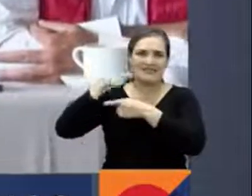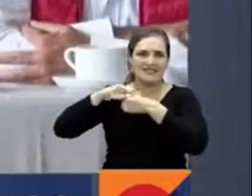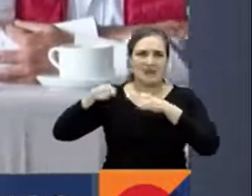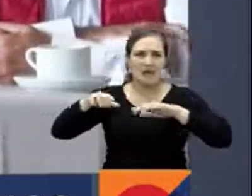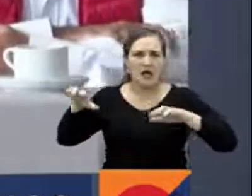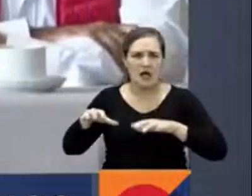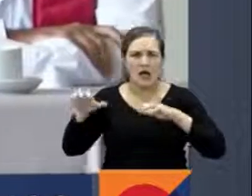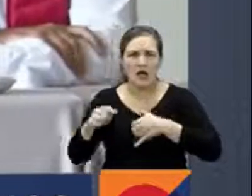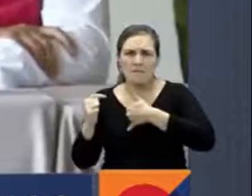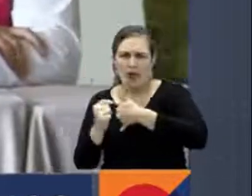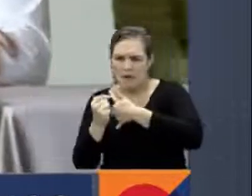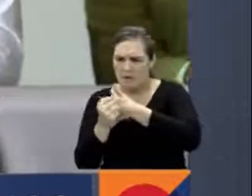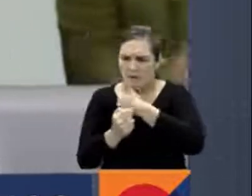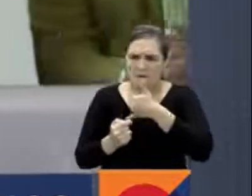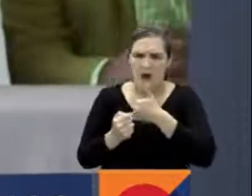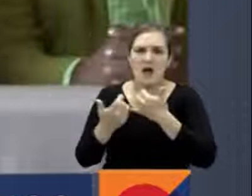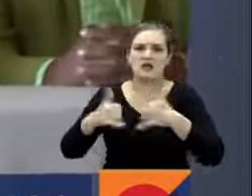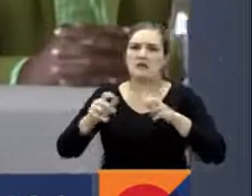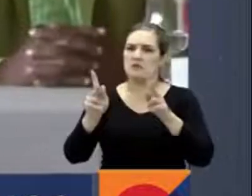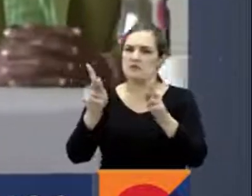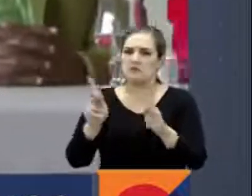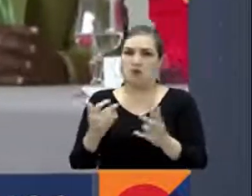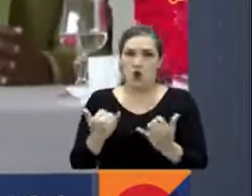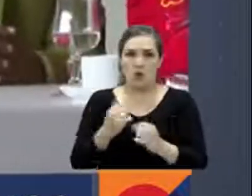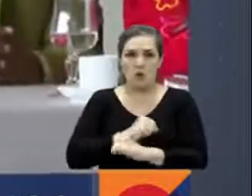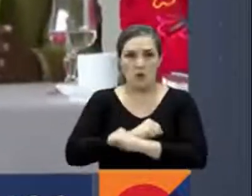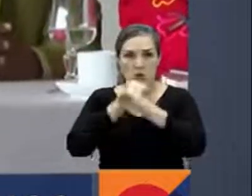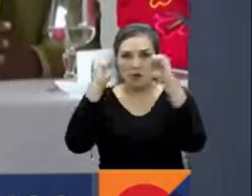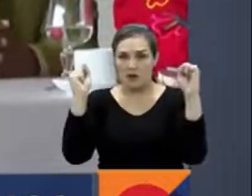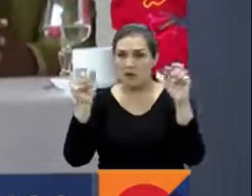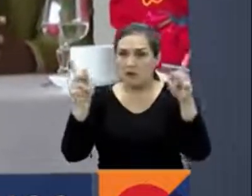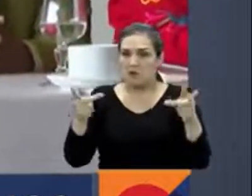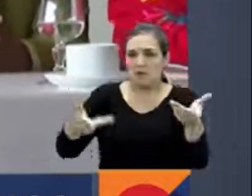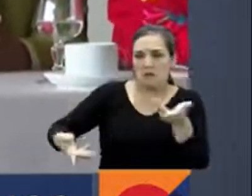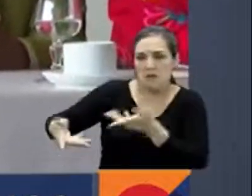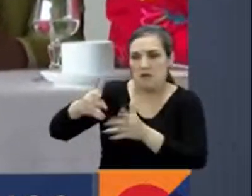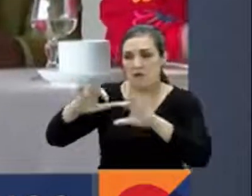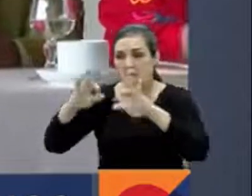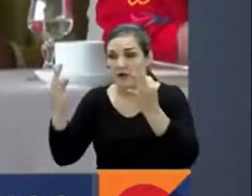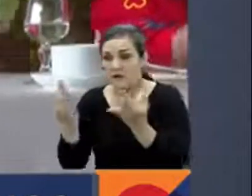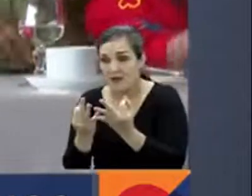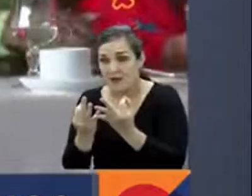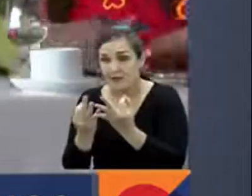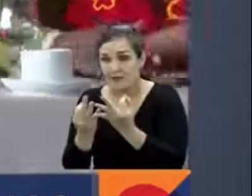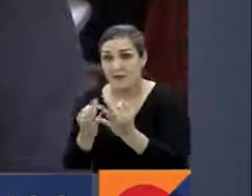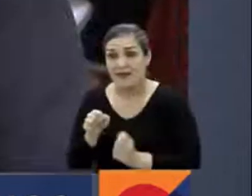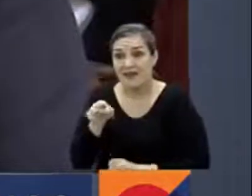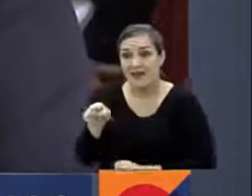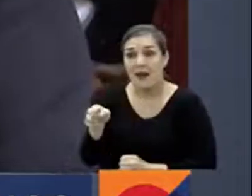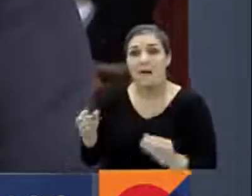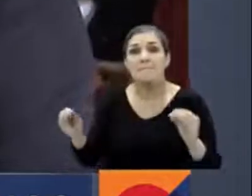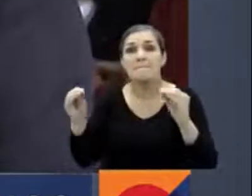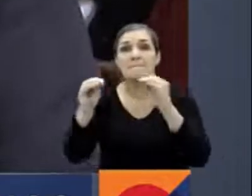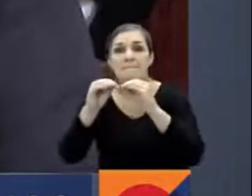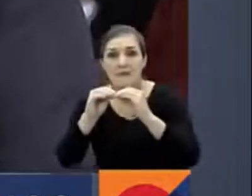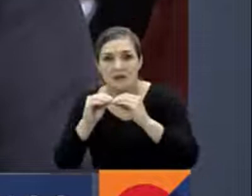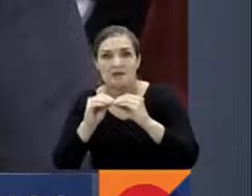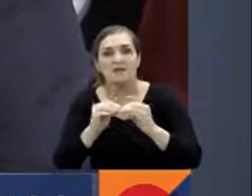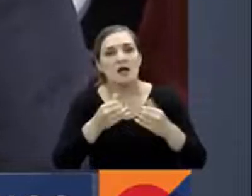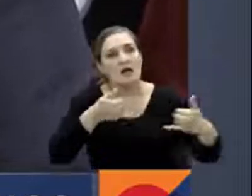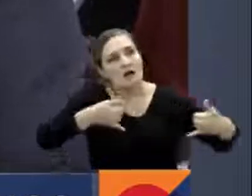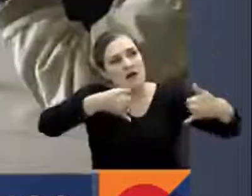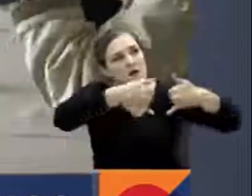diferentes regiones del país. Adicionalmente se conoció que el presidente electo sostuvo una conversación de 20